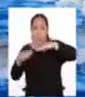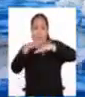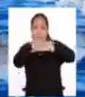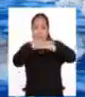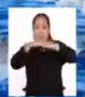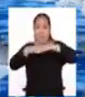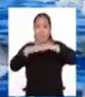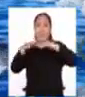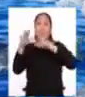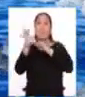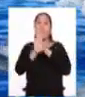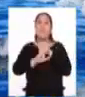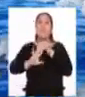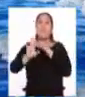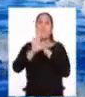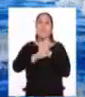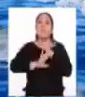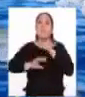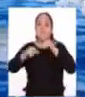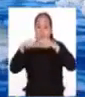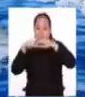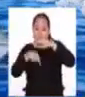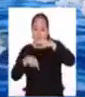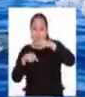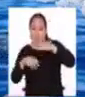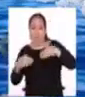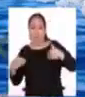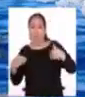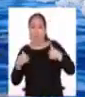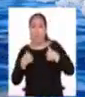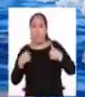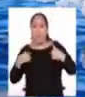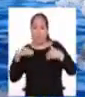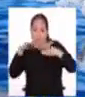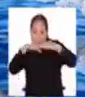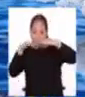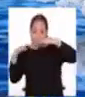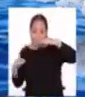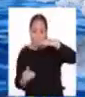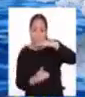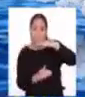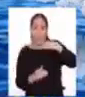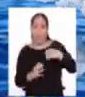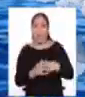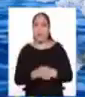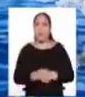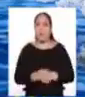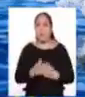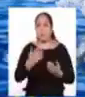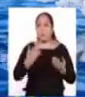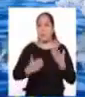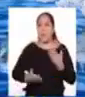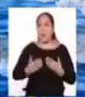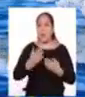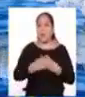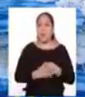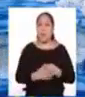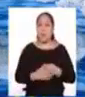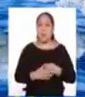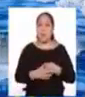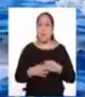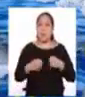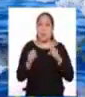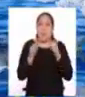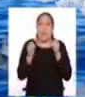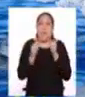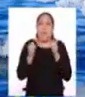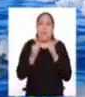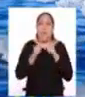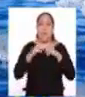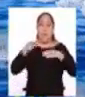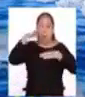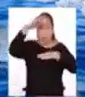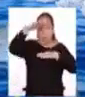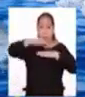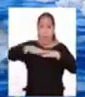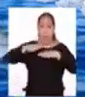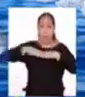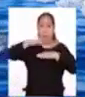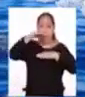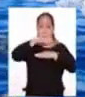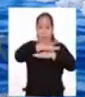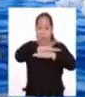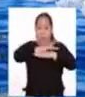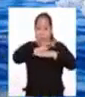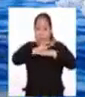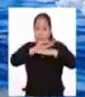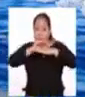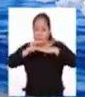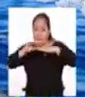aislante y abrigo para los seres que viven por debajo. Pues aunque la temperatura sea muy baja en el exterior, la capa de